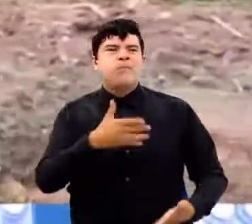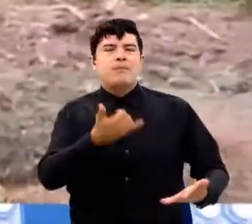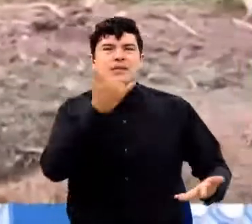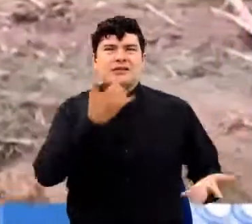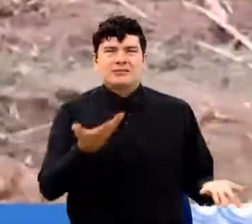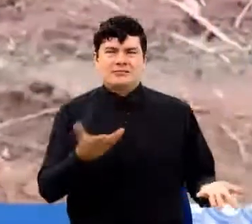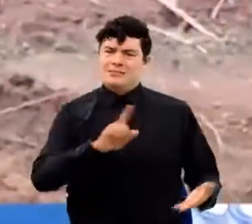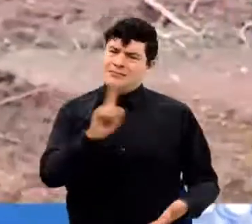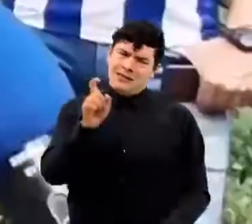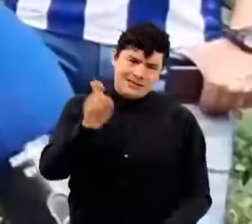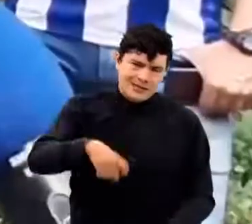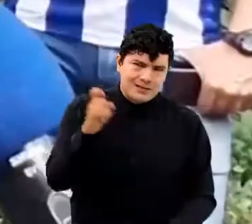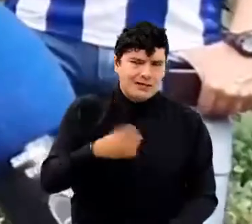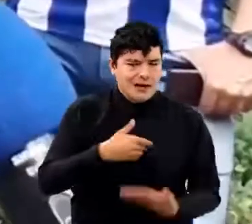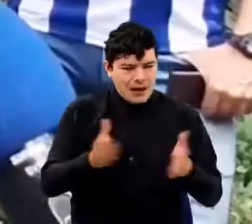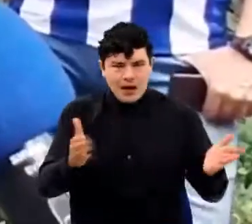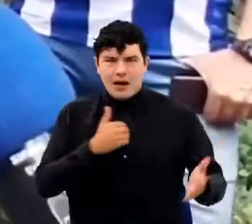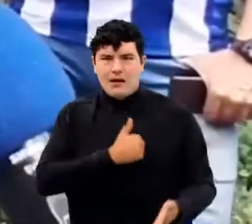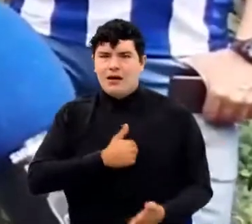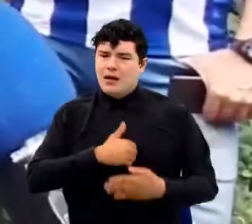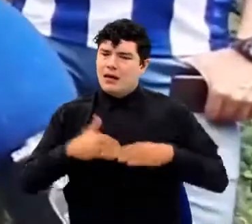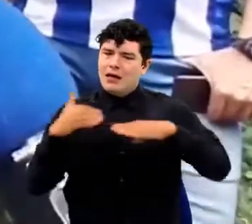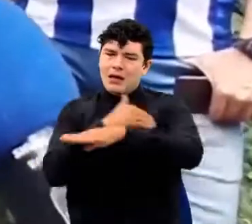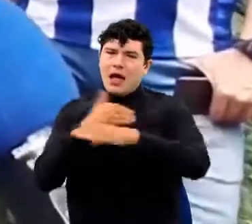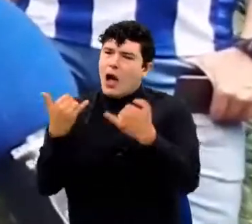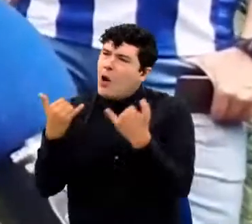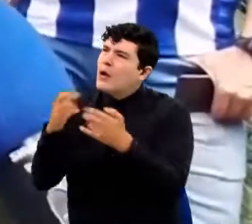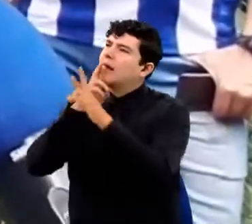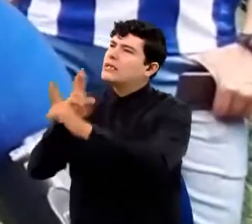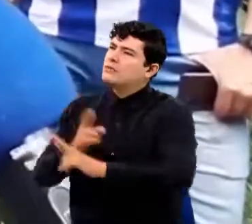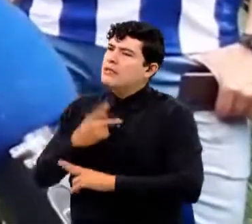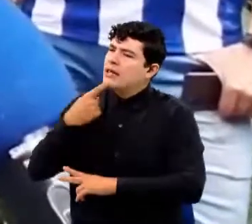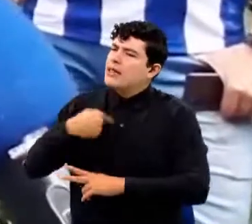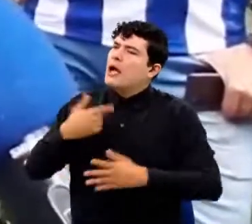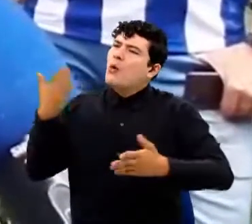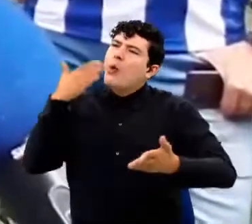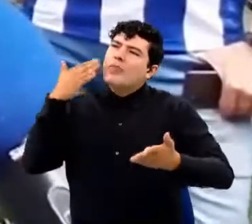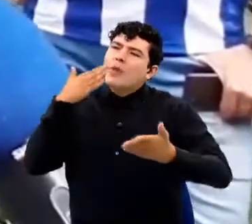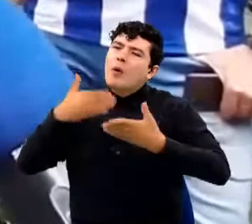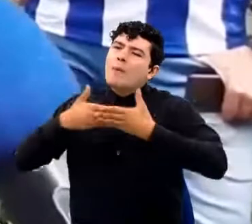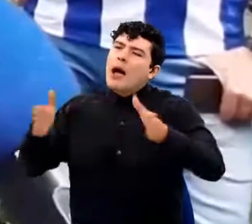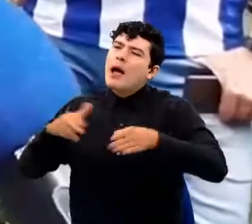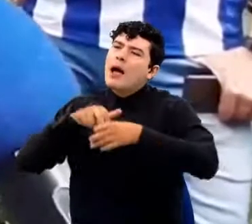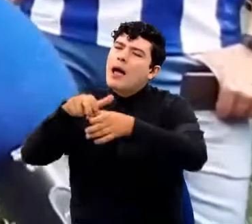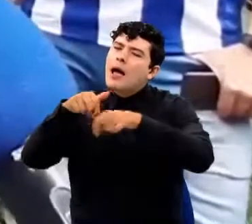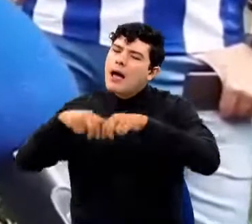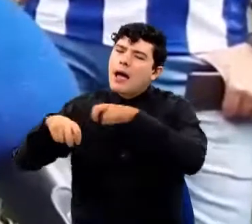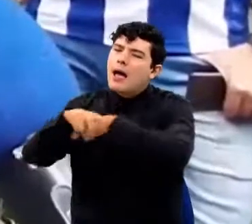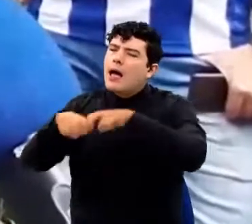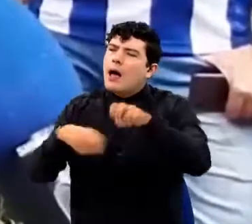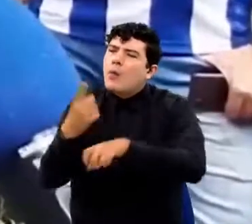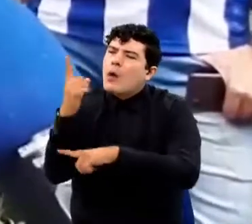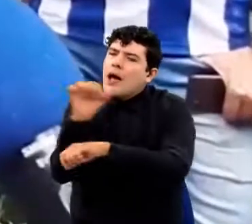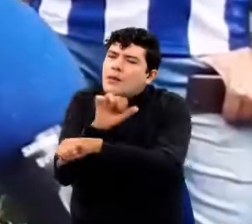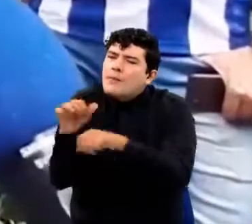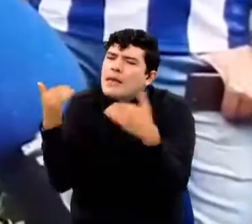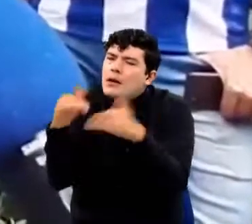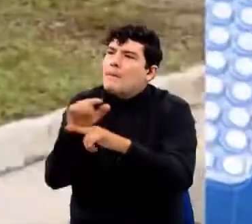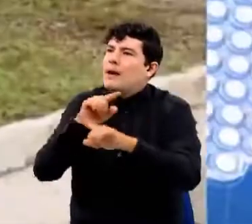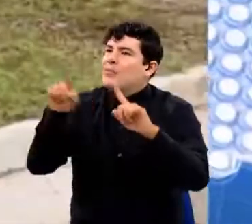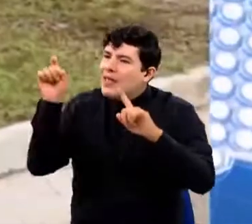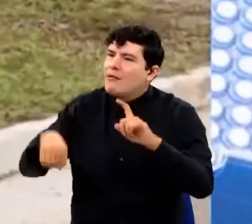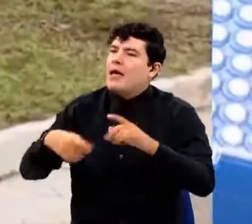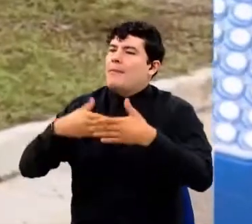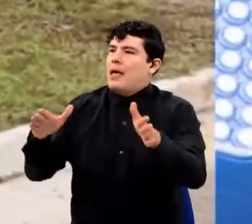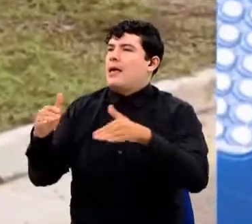no, necesitamos... Hoy lo que queremos es que nos digan cómo y de qué manera vamos a hacer transitabilidad, así sea para un carro pequeño, pero que haya